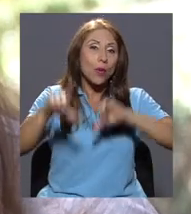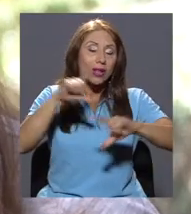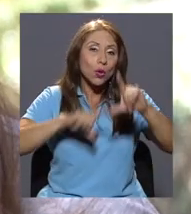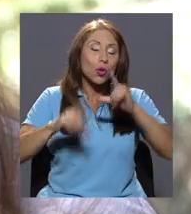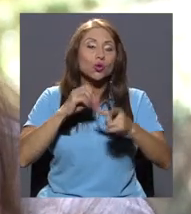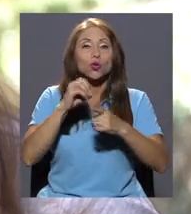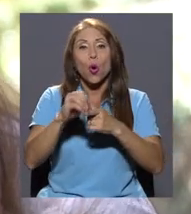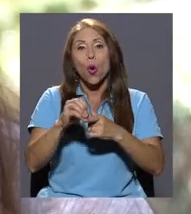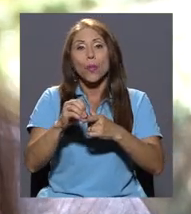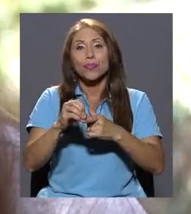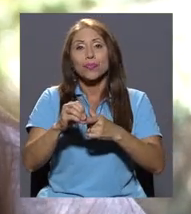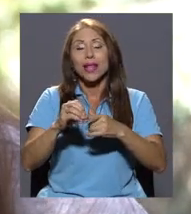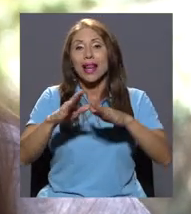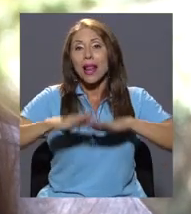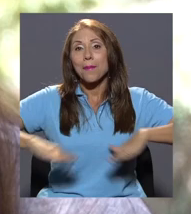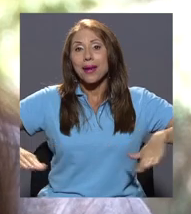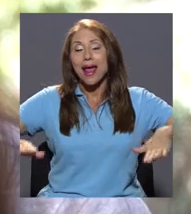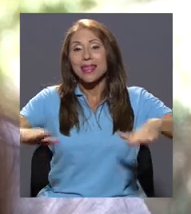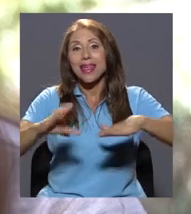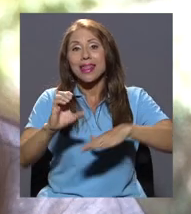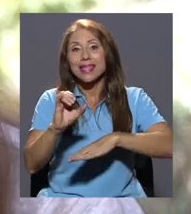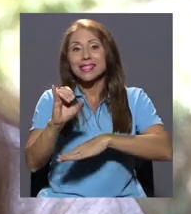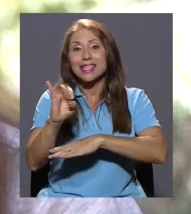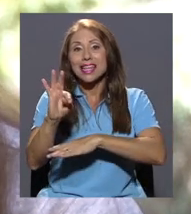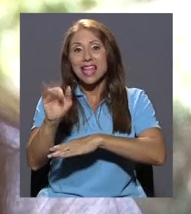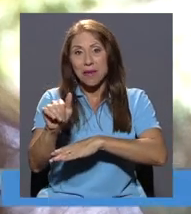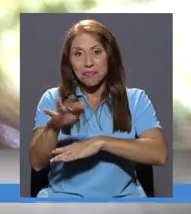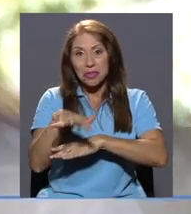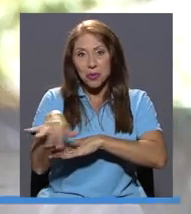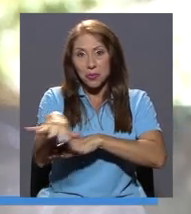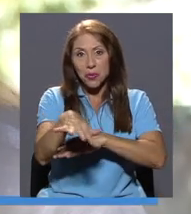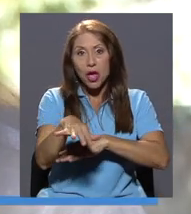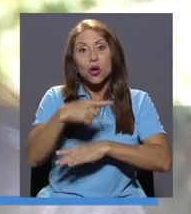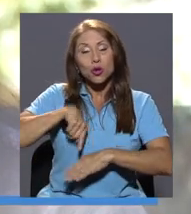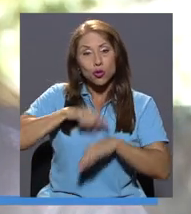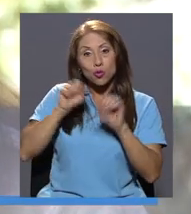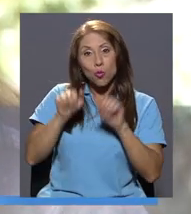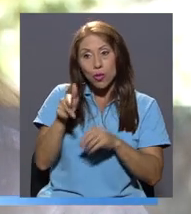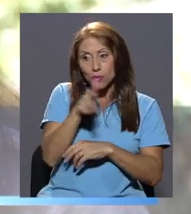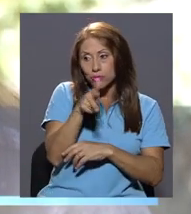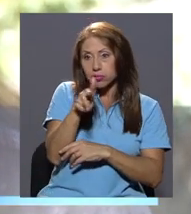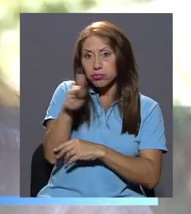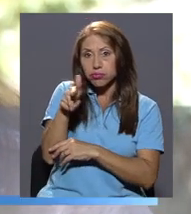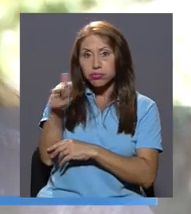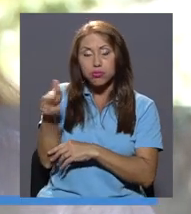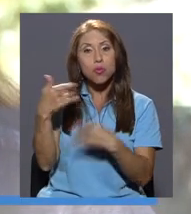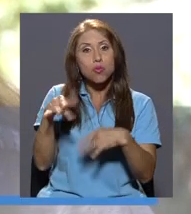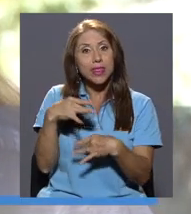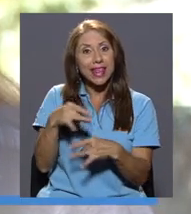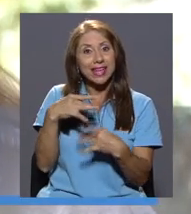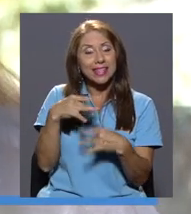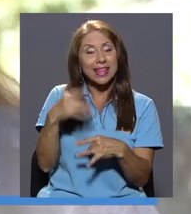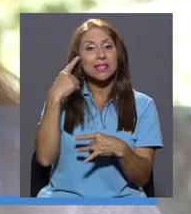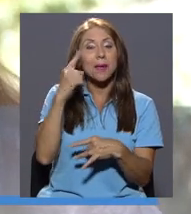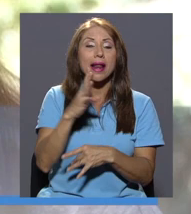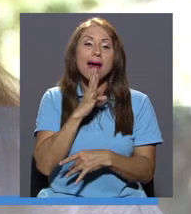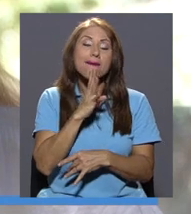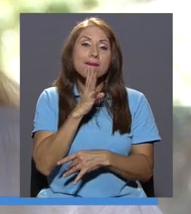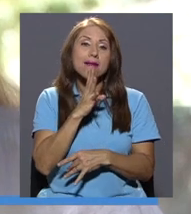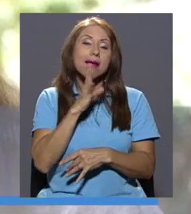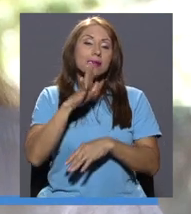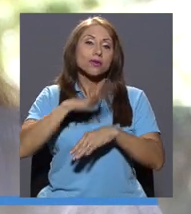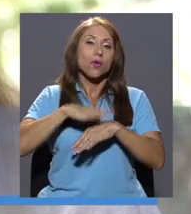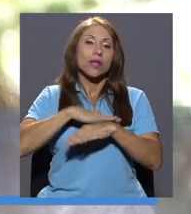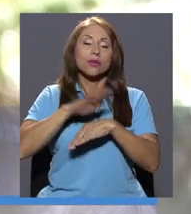o la planta de Alcita, de hecho. Entonces tuvimos la oportunidad de grabar ahí bastantes tomas que son muy interesantes para hablar